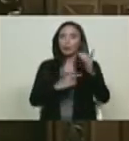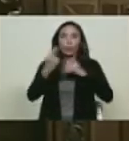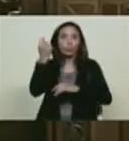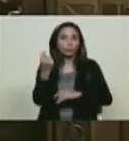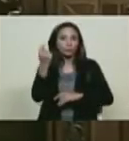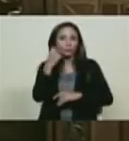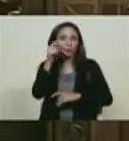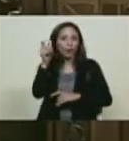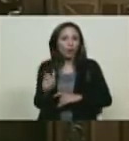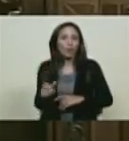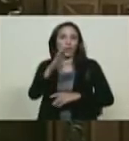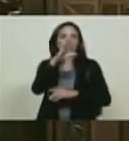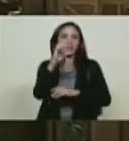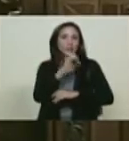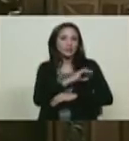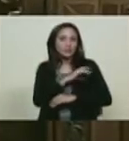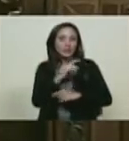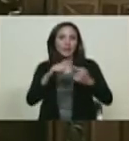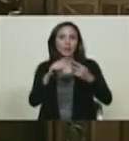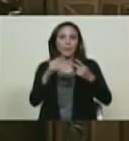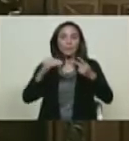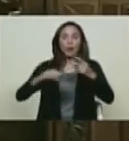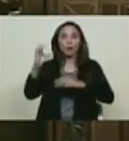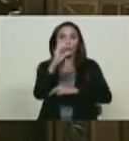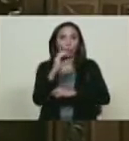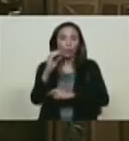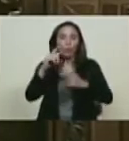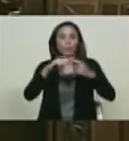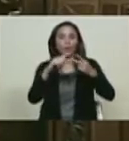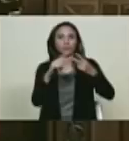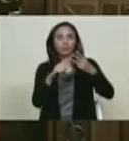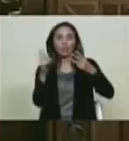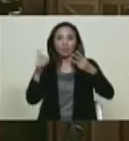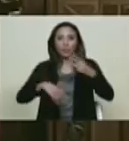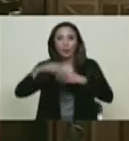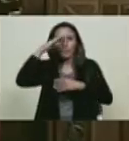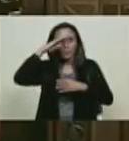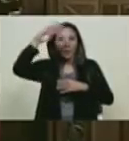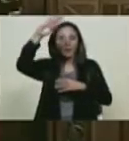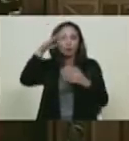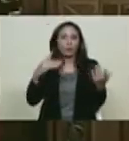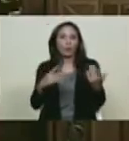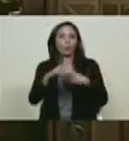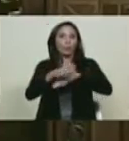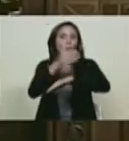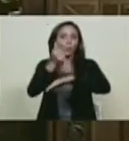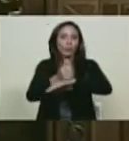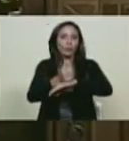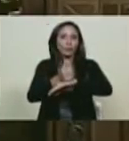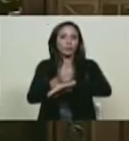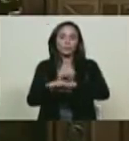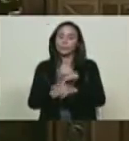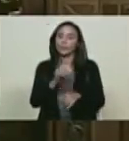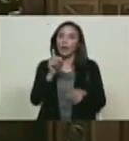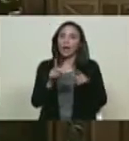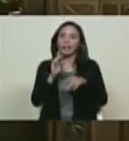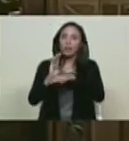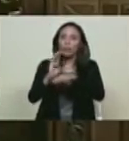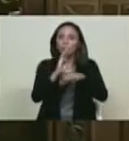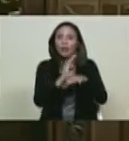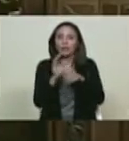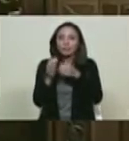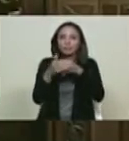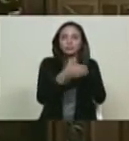Chile, Colombia y México en la protección de estos sectores